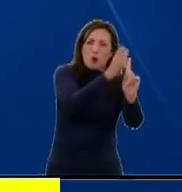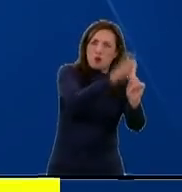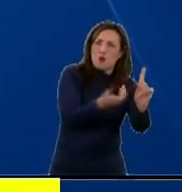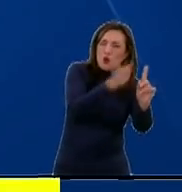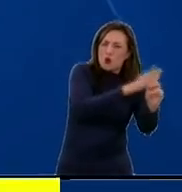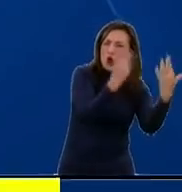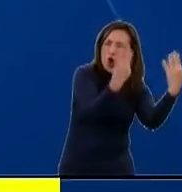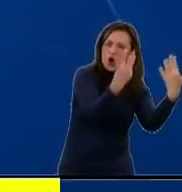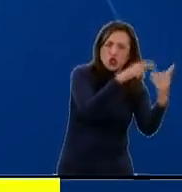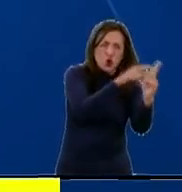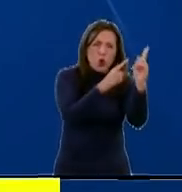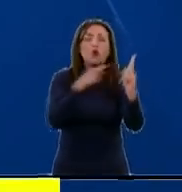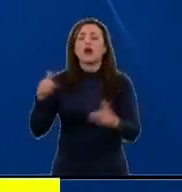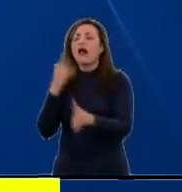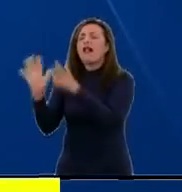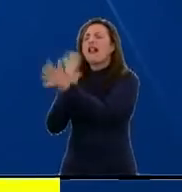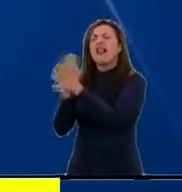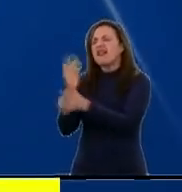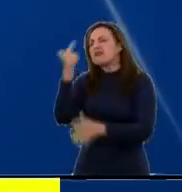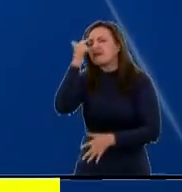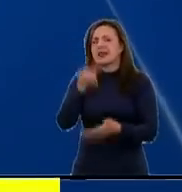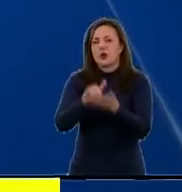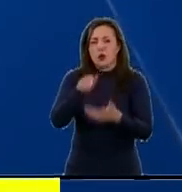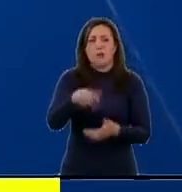sus impresiones frente a esta noticia en desarrollo.